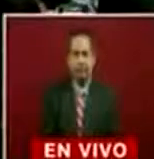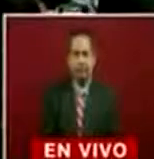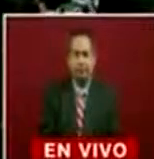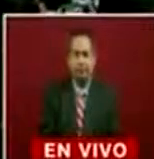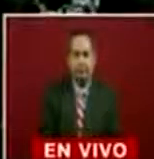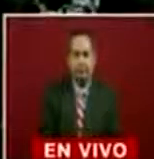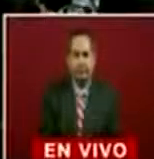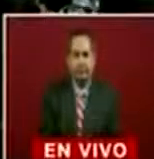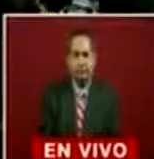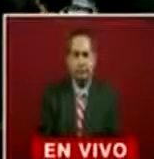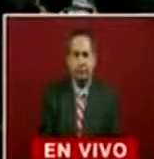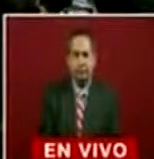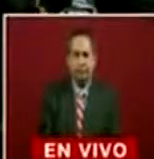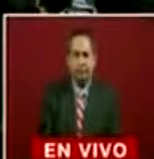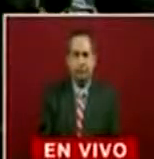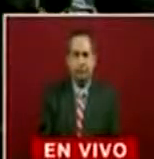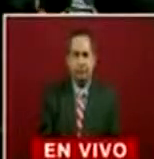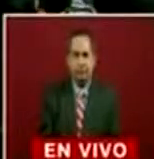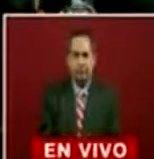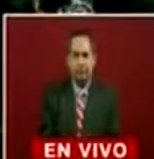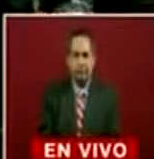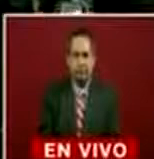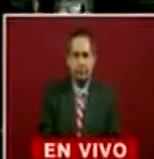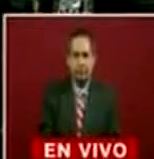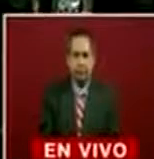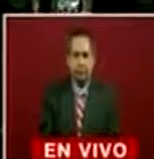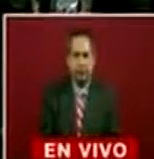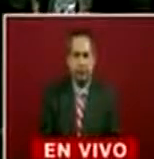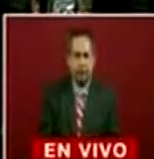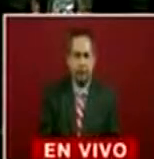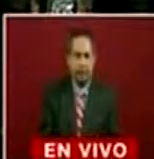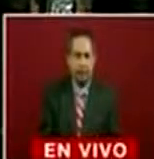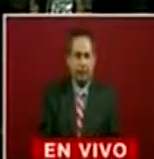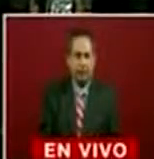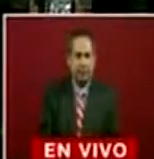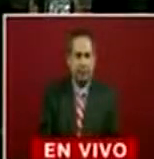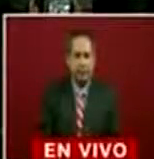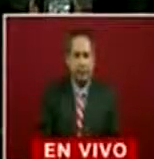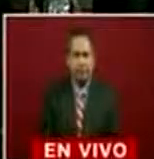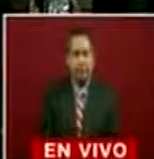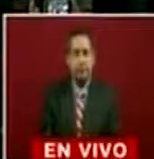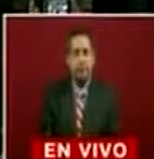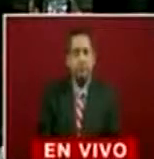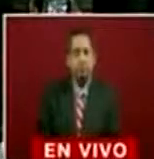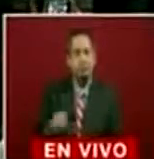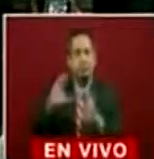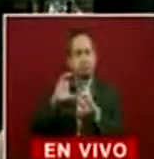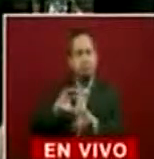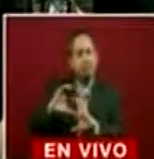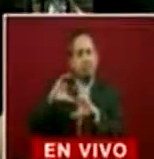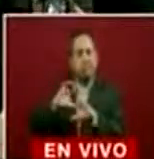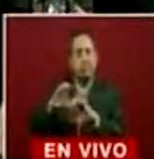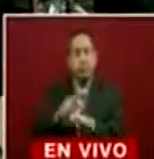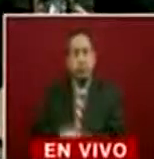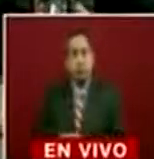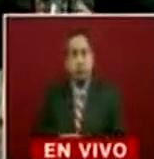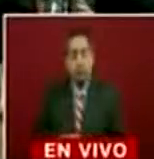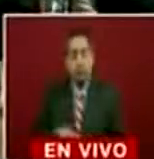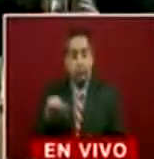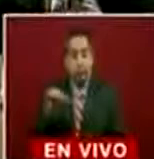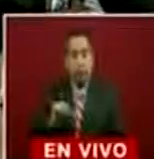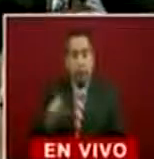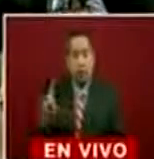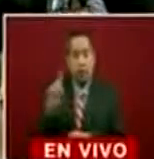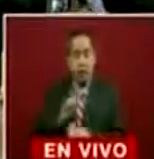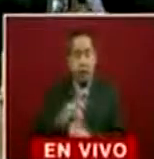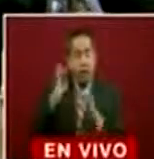su conferencia matutina con mariachis para celebrar a las madres que el 10 de mayo en México tienen su día. En otros países es este